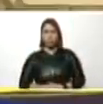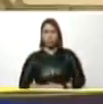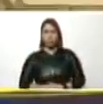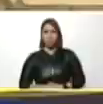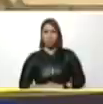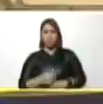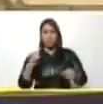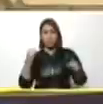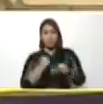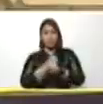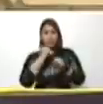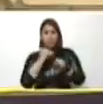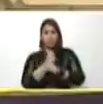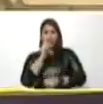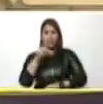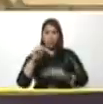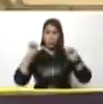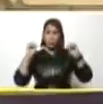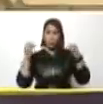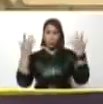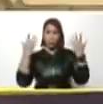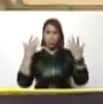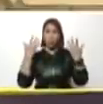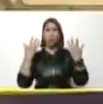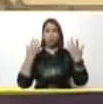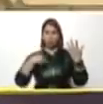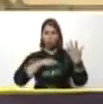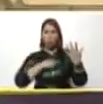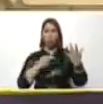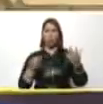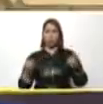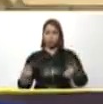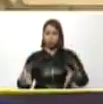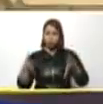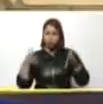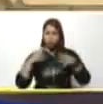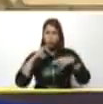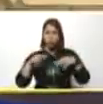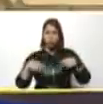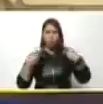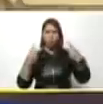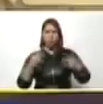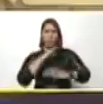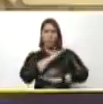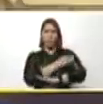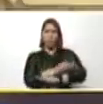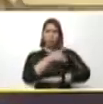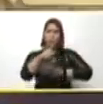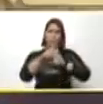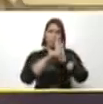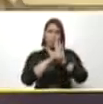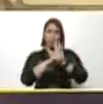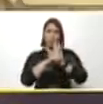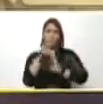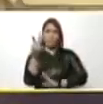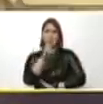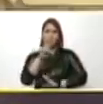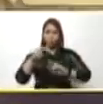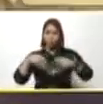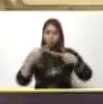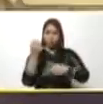del trabajo y de los logros que se van obteniendo en el nuevo Poder Legislativo de Venezuela, la nueva Asamblea